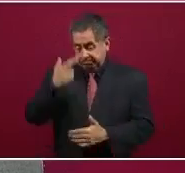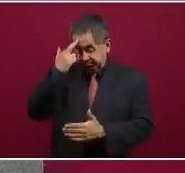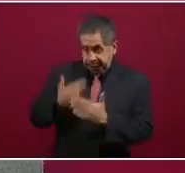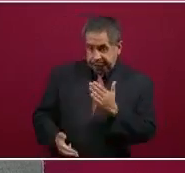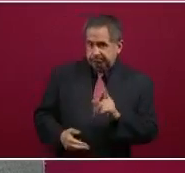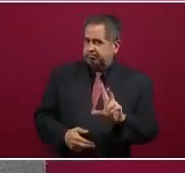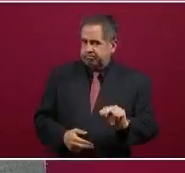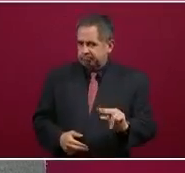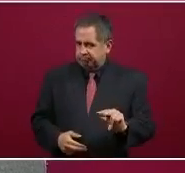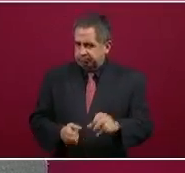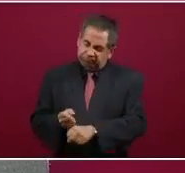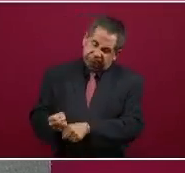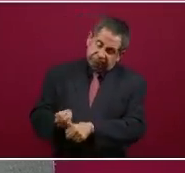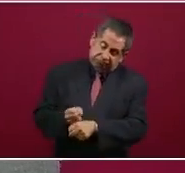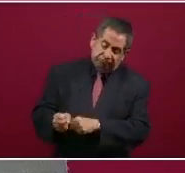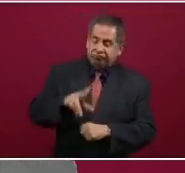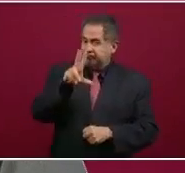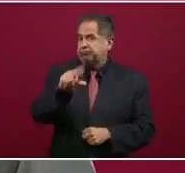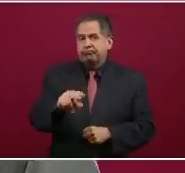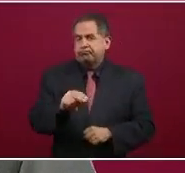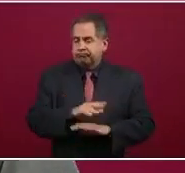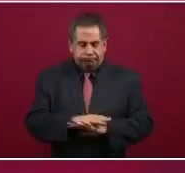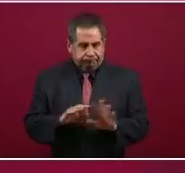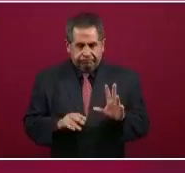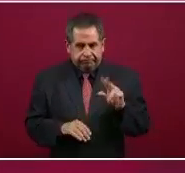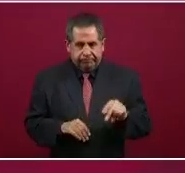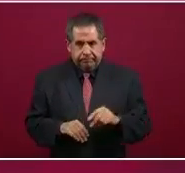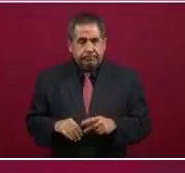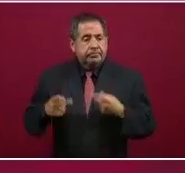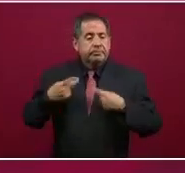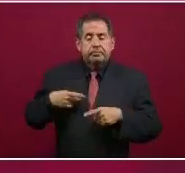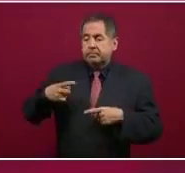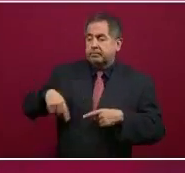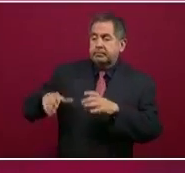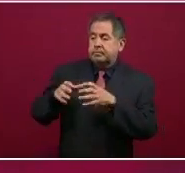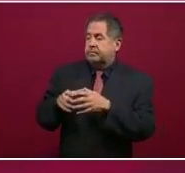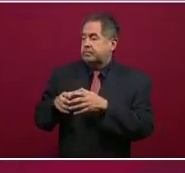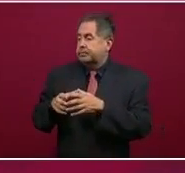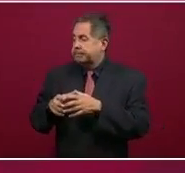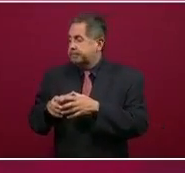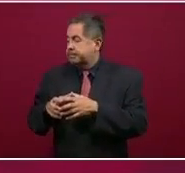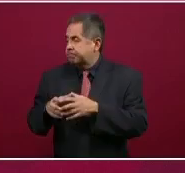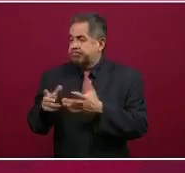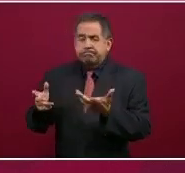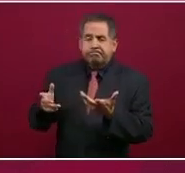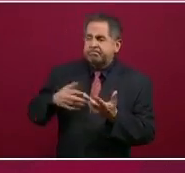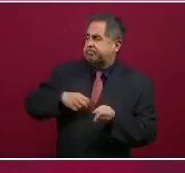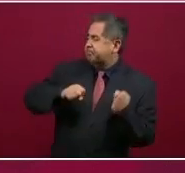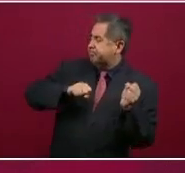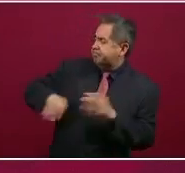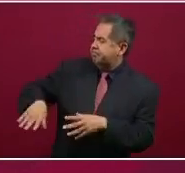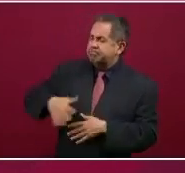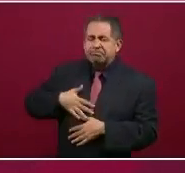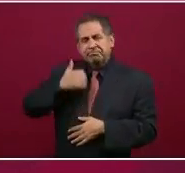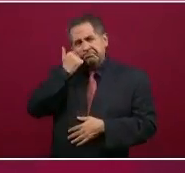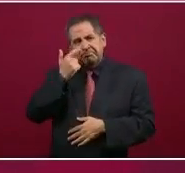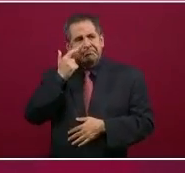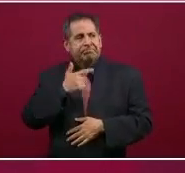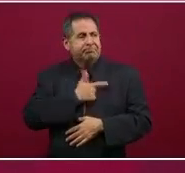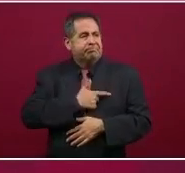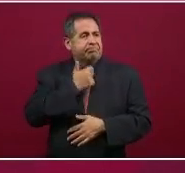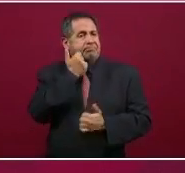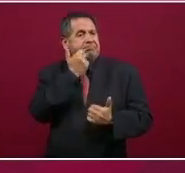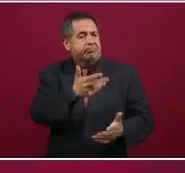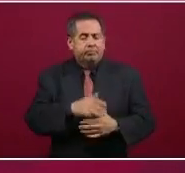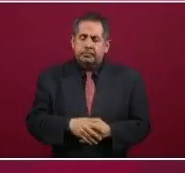que no haya maltrato. La gente no sale de sus pueblos por gusto, sale por